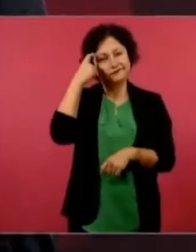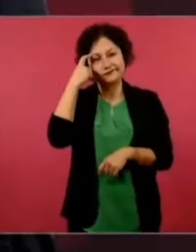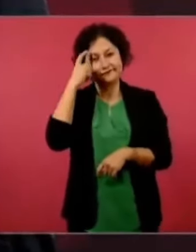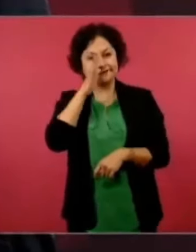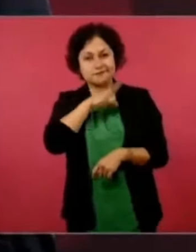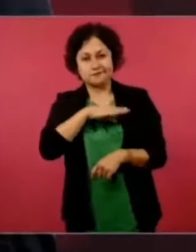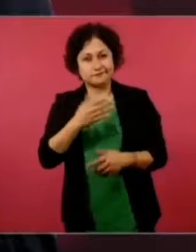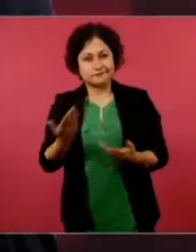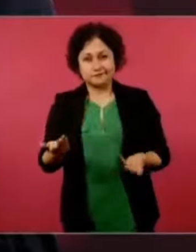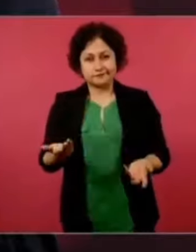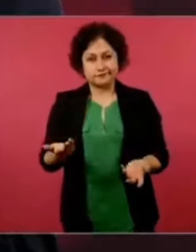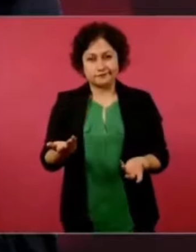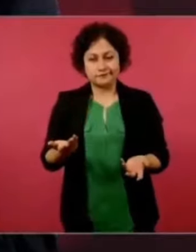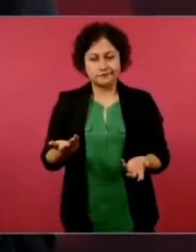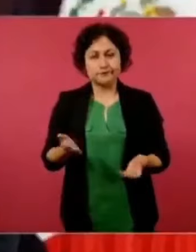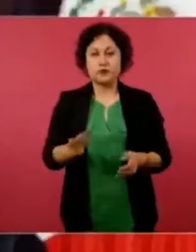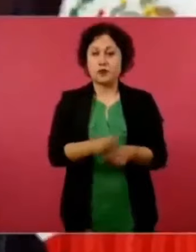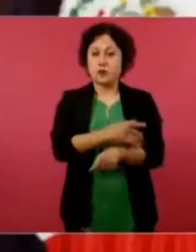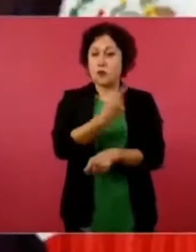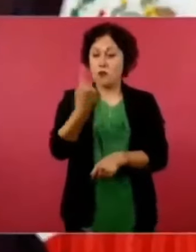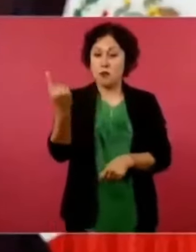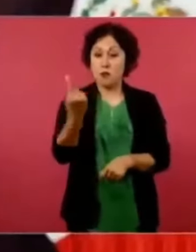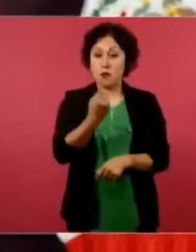irracional porque